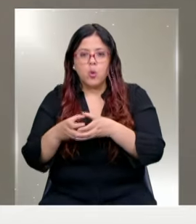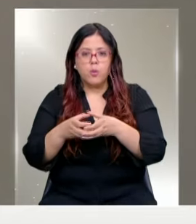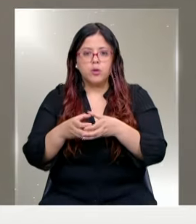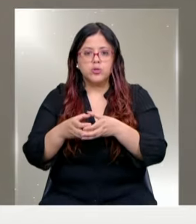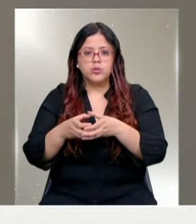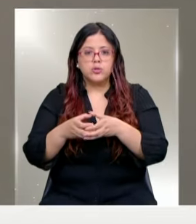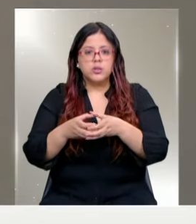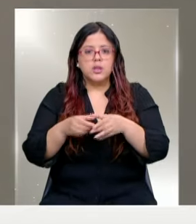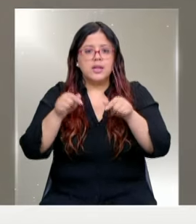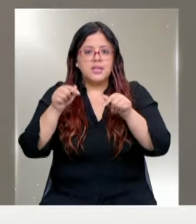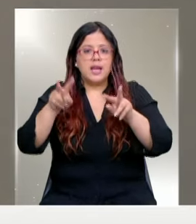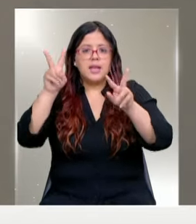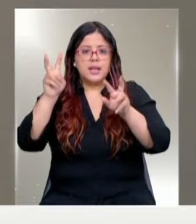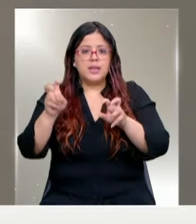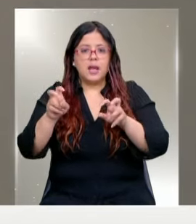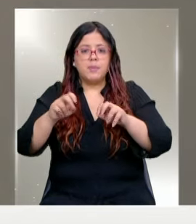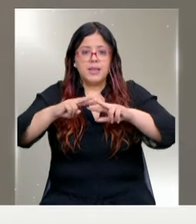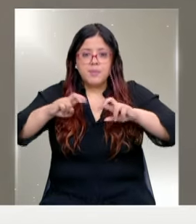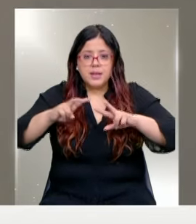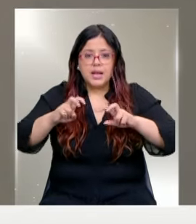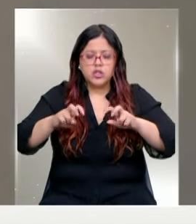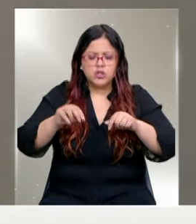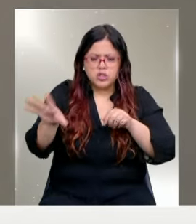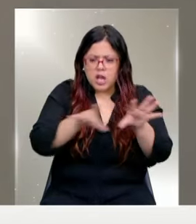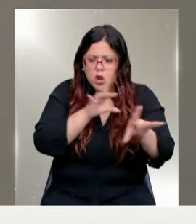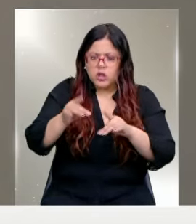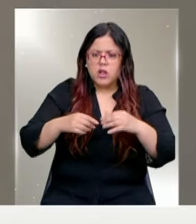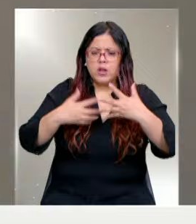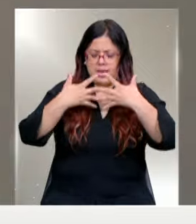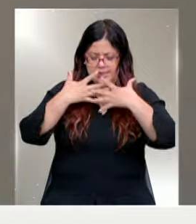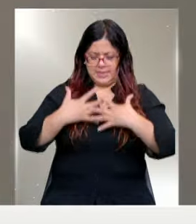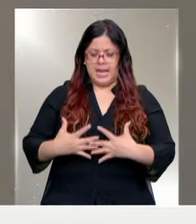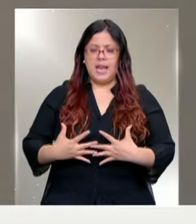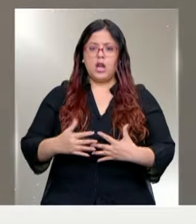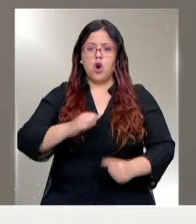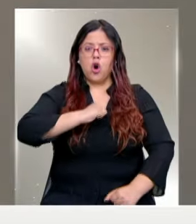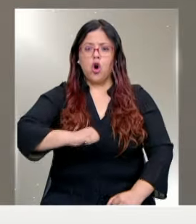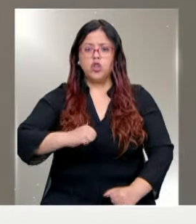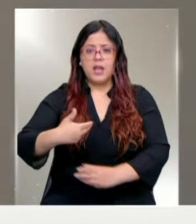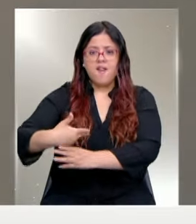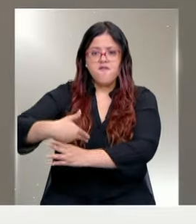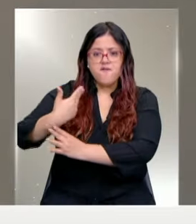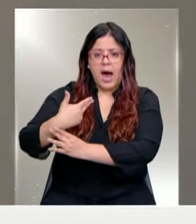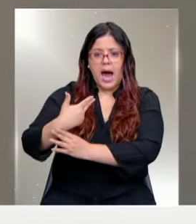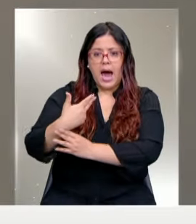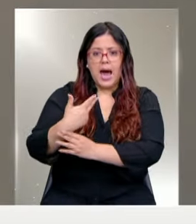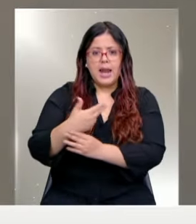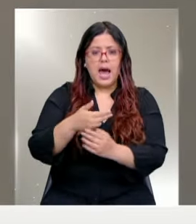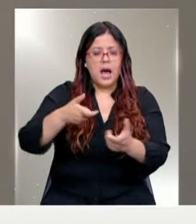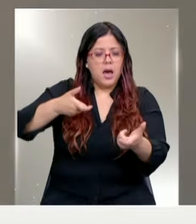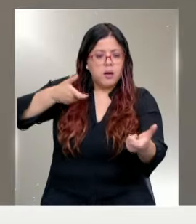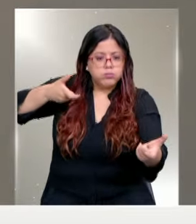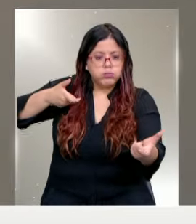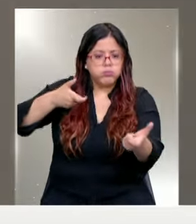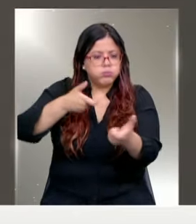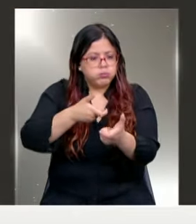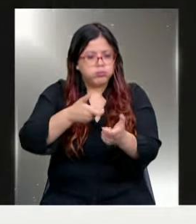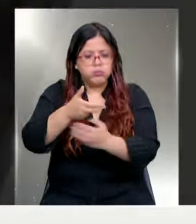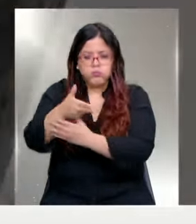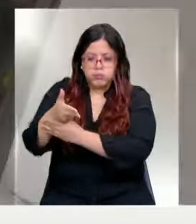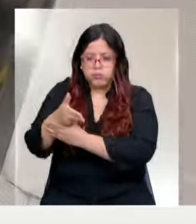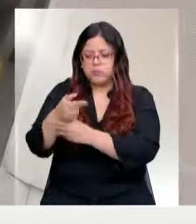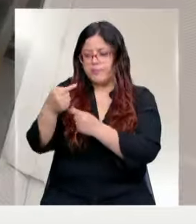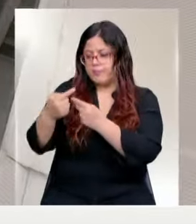irrupción y de concretar la diligencia, efectivamente se encontraron chalecos antibalas, munición de guerra, cargadores y munición de otros calibres para pistola y